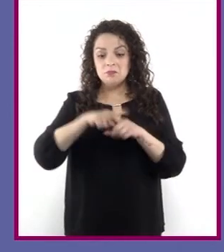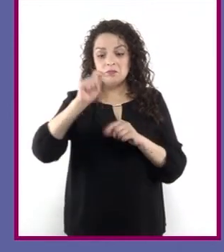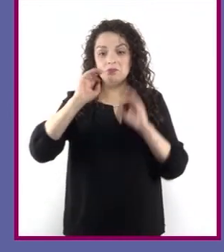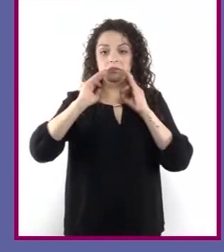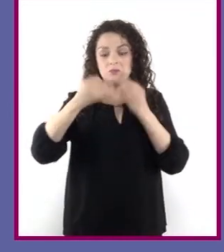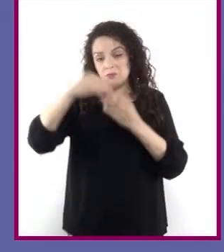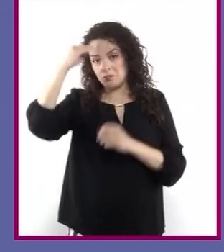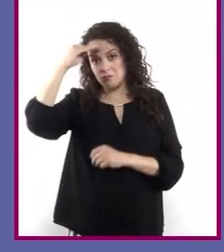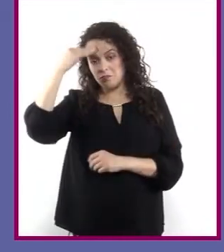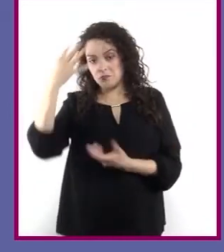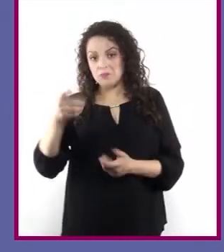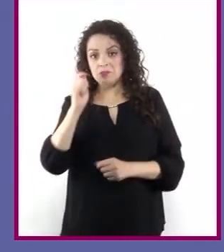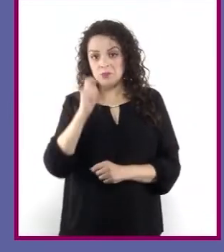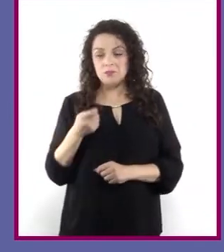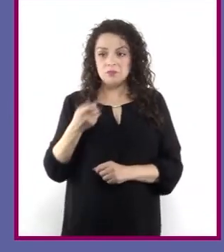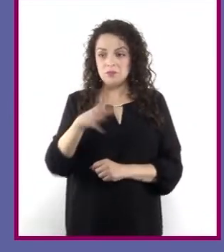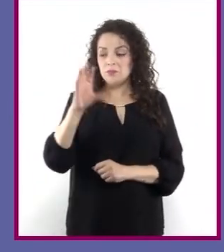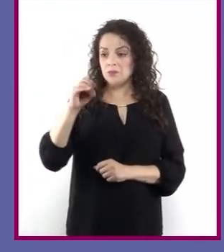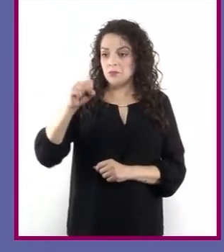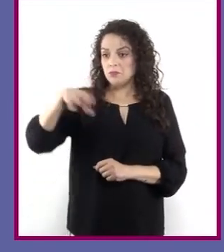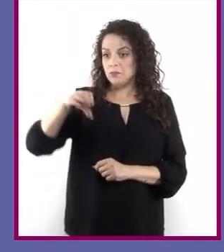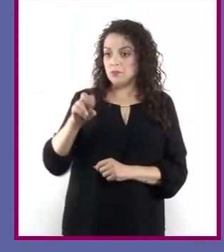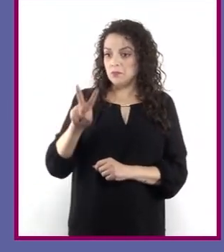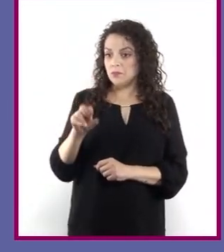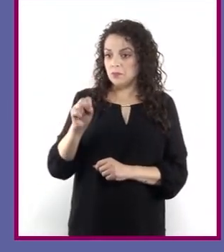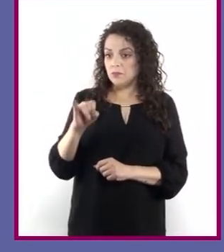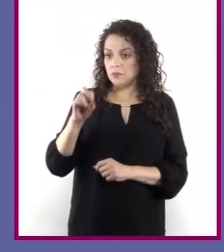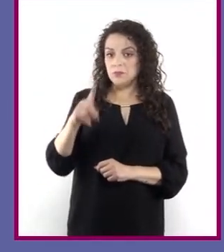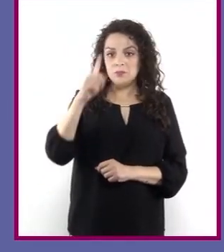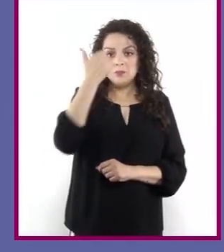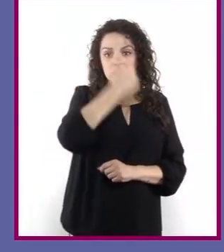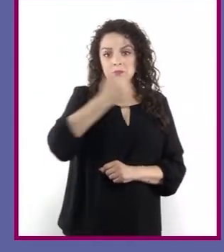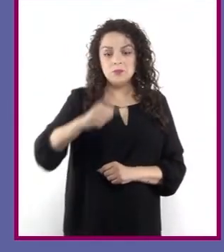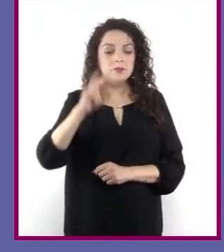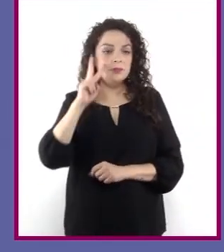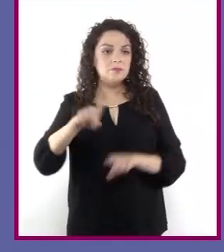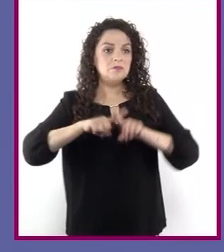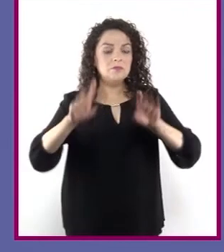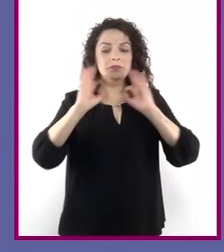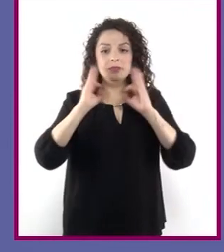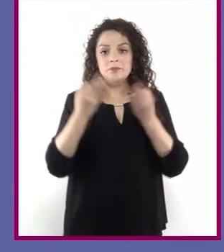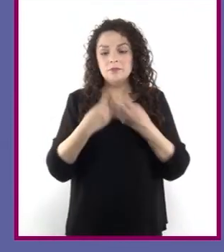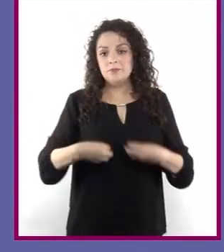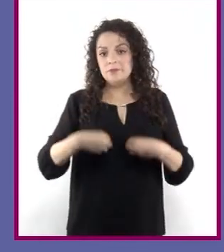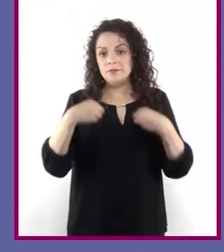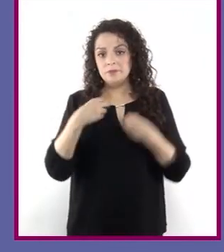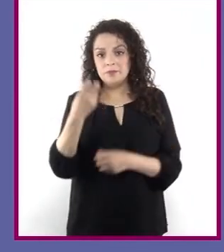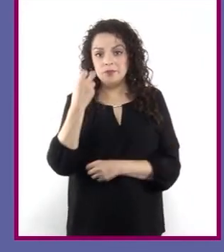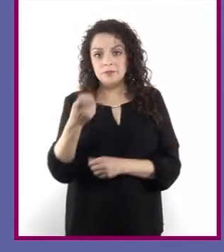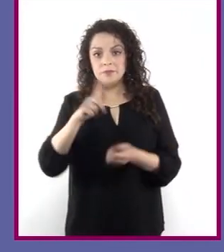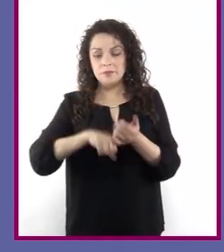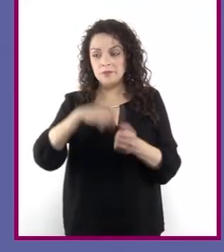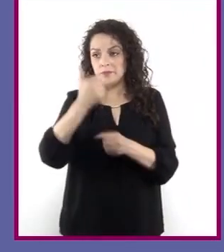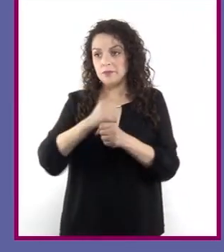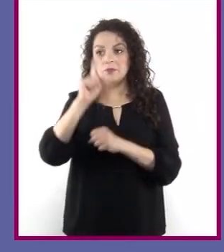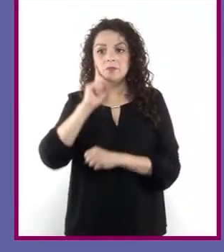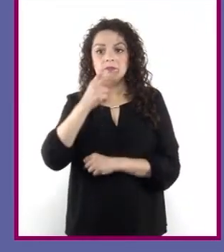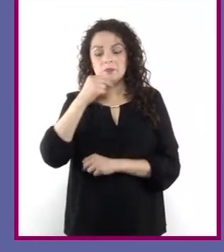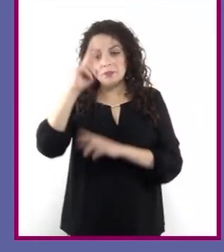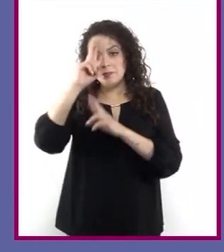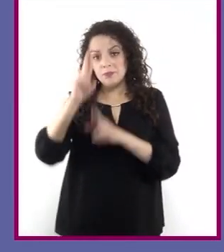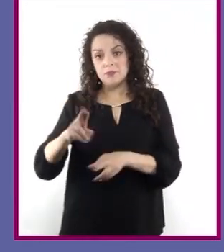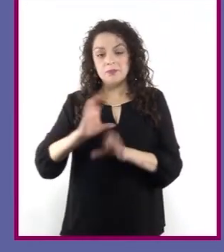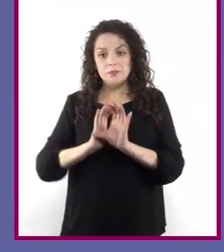el mundo, la cual es llamada cosmovisión. Cada una ve la vida de distinta manera, por eso las abuelas y los abuelos son muy respetados